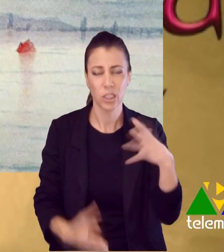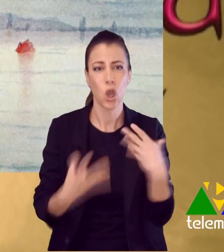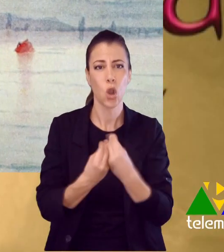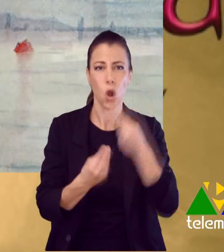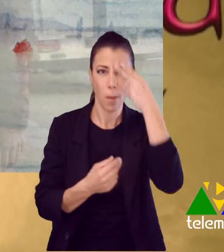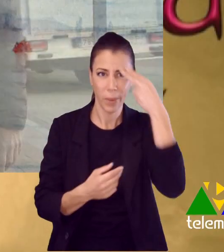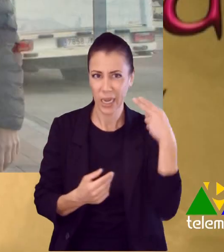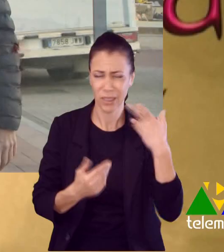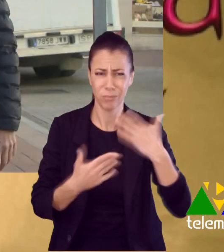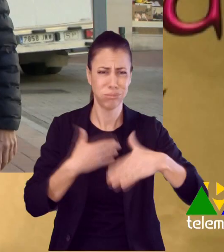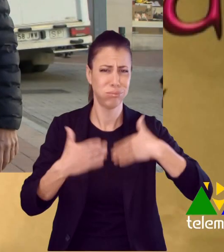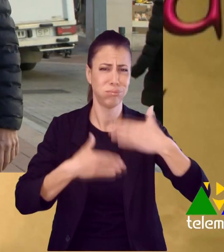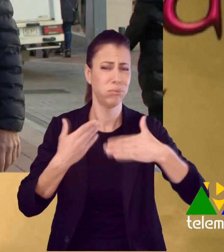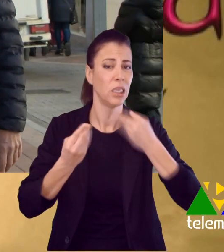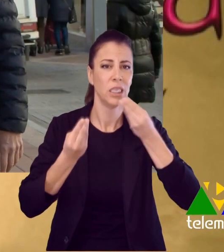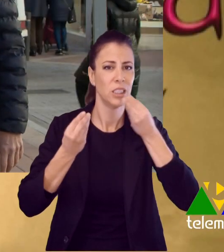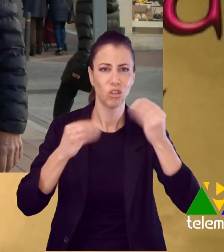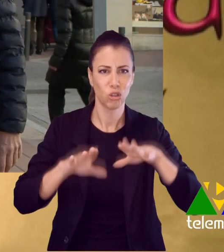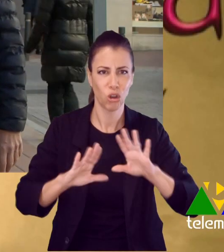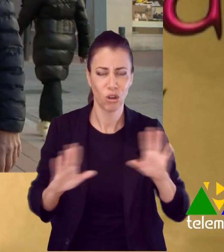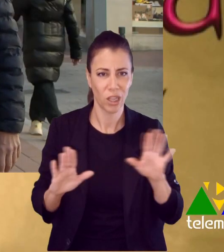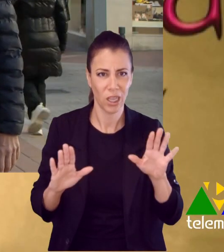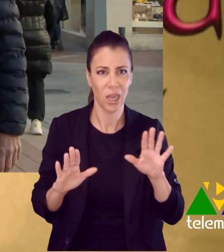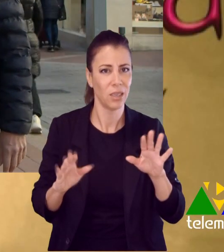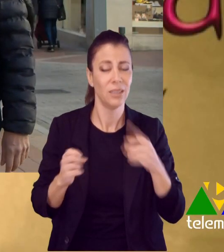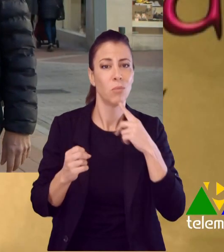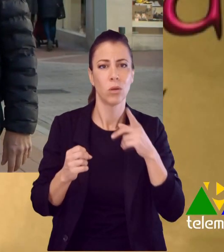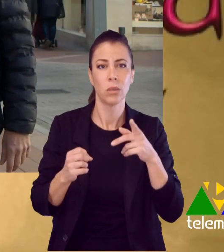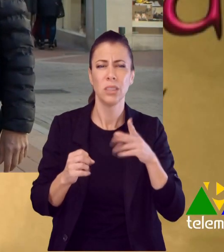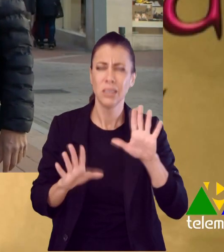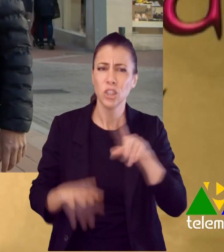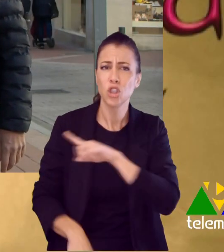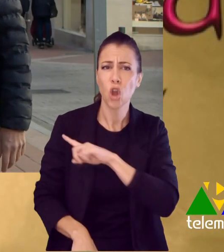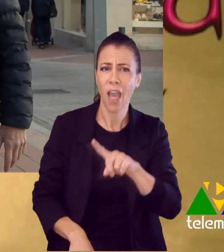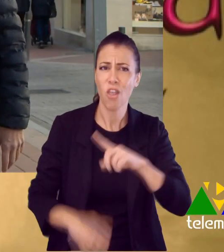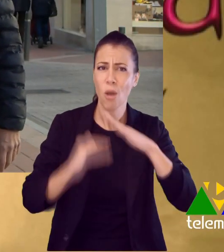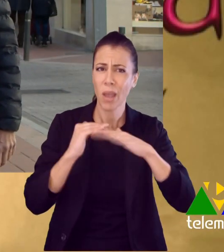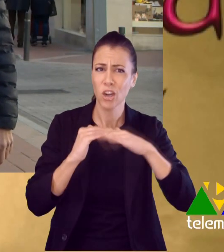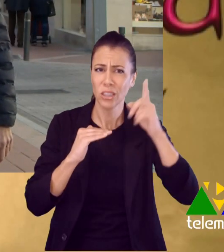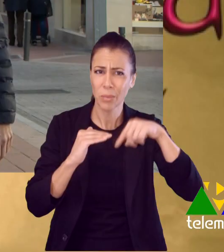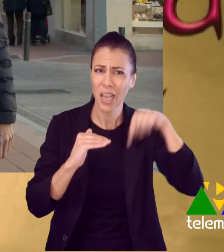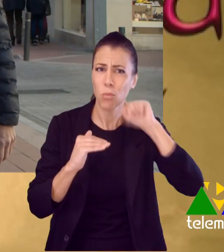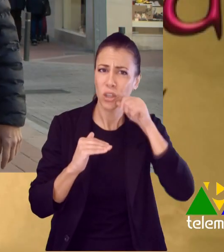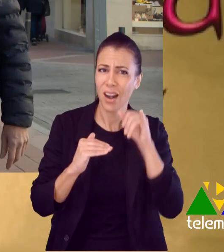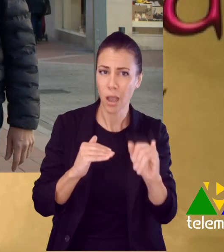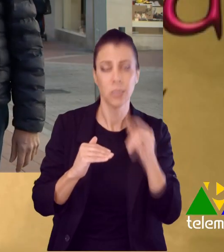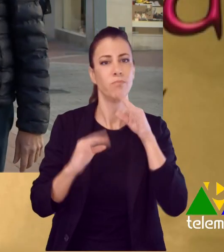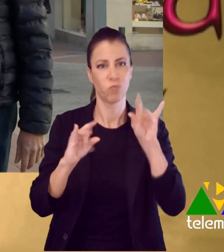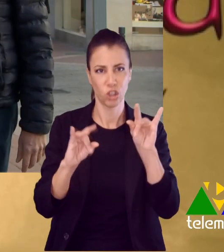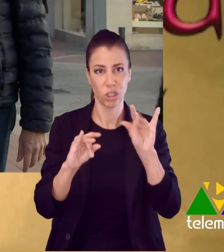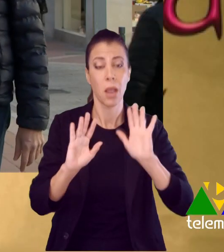venía ya con una historia de un gran marino. ¿Y con soldados marinos también de Motril? Había soldados marinos de Motril